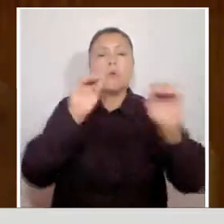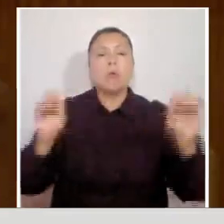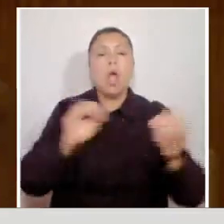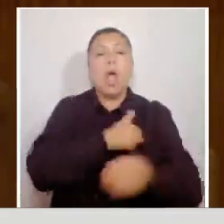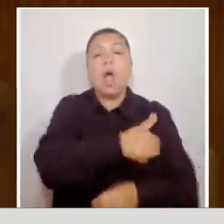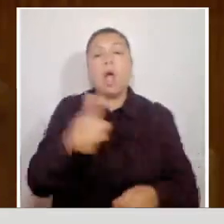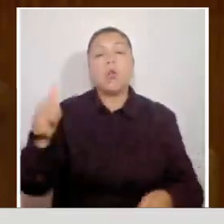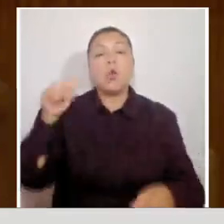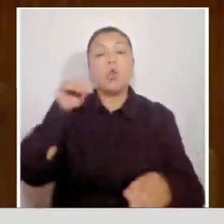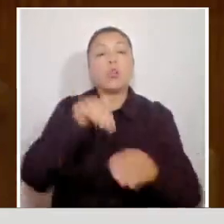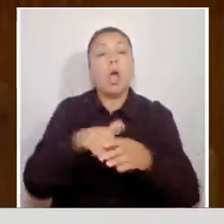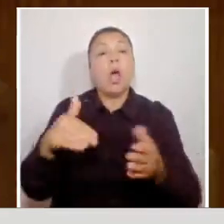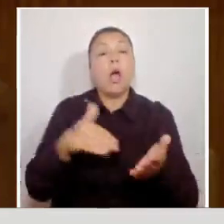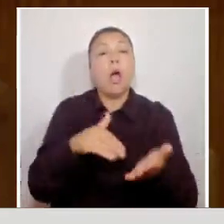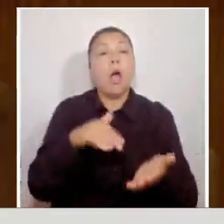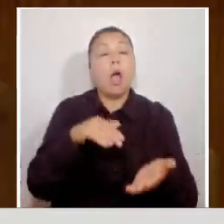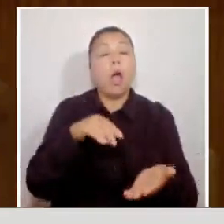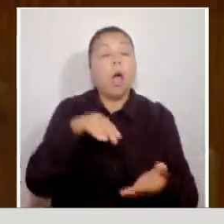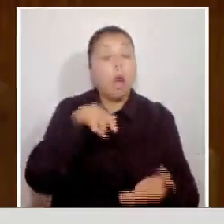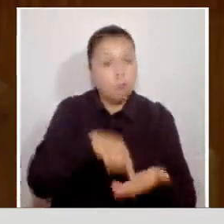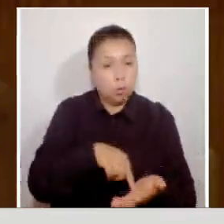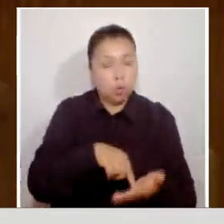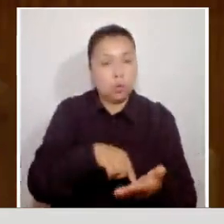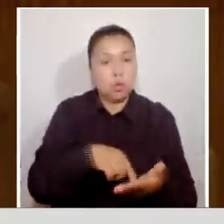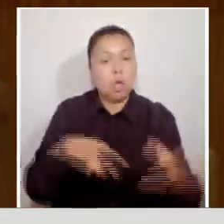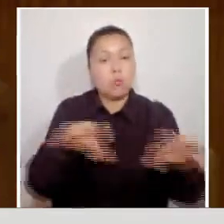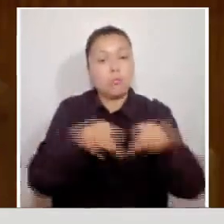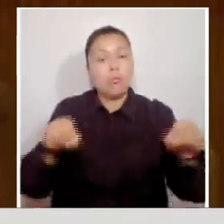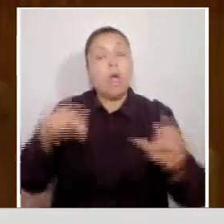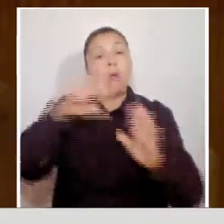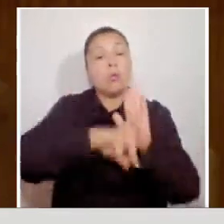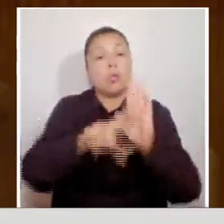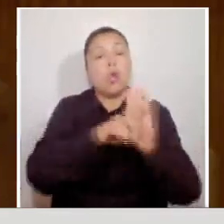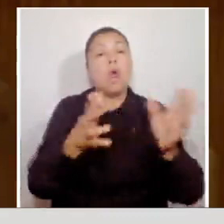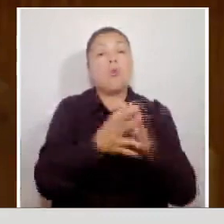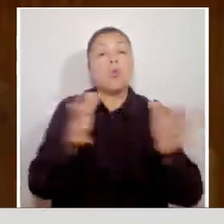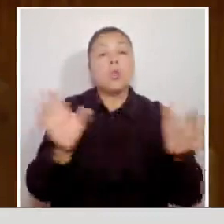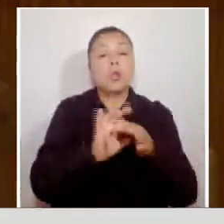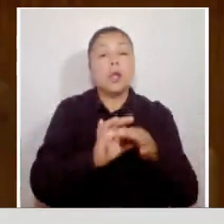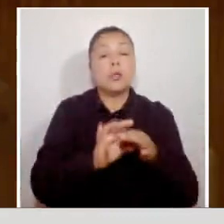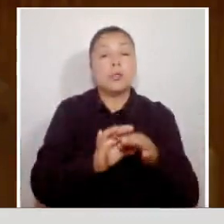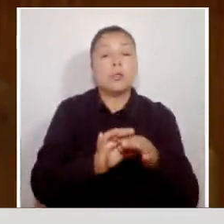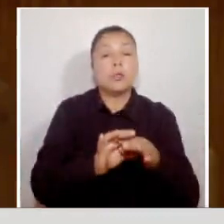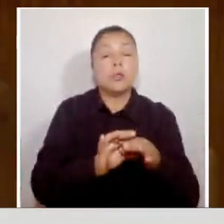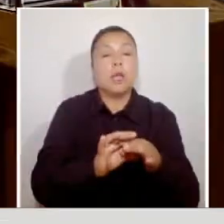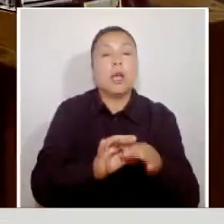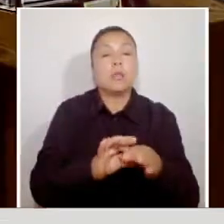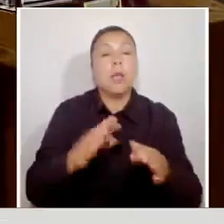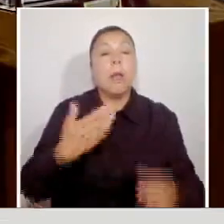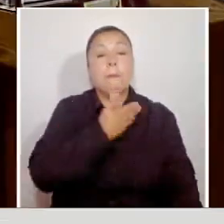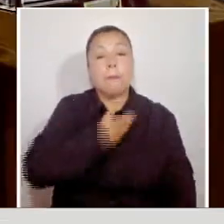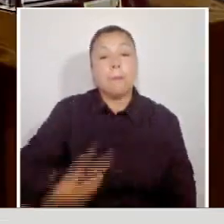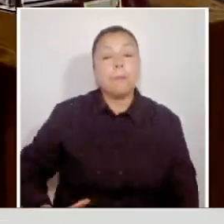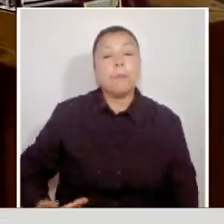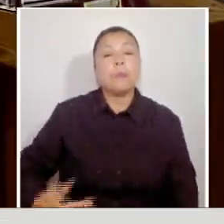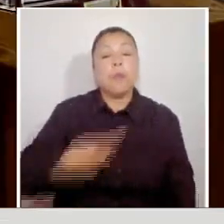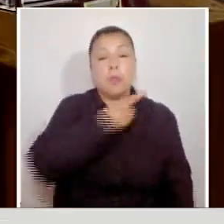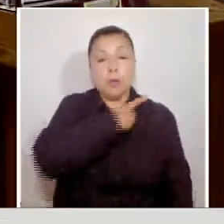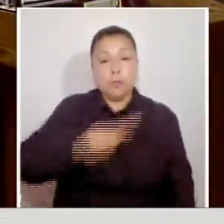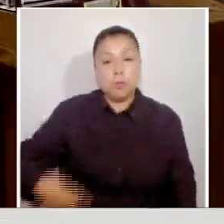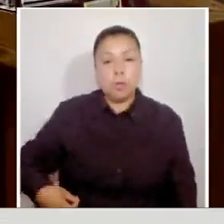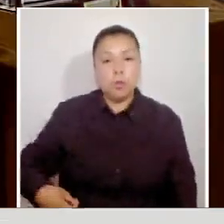votar unánimemente por este proyecto de ley Muchas gracias señor presidente Muchas gracias coleg diputado Gracias diputado